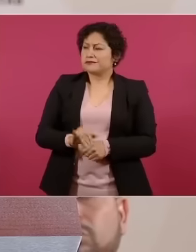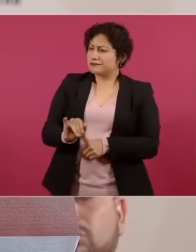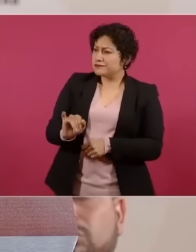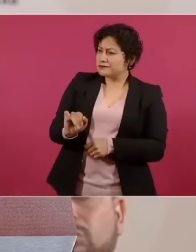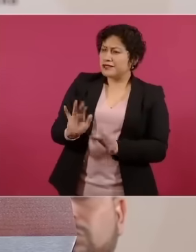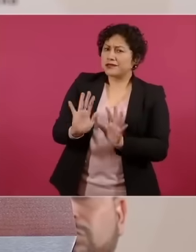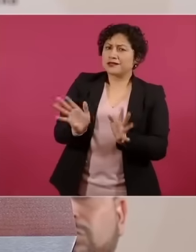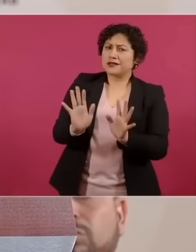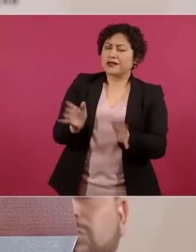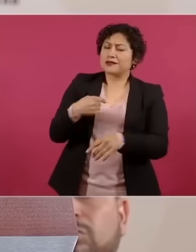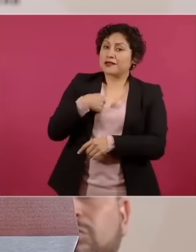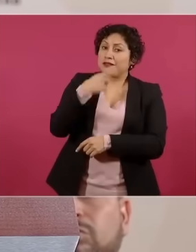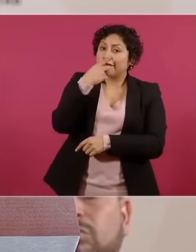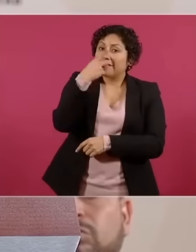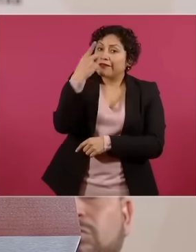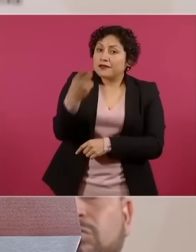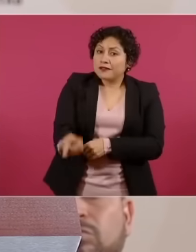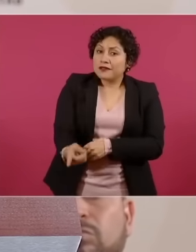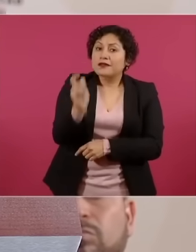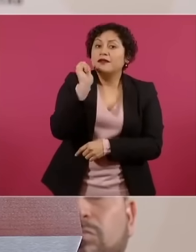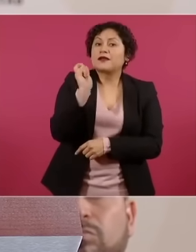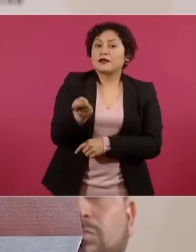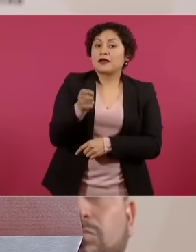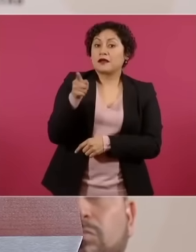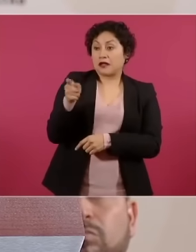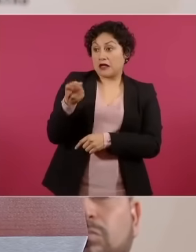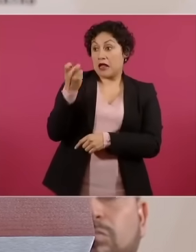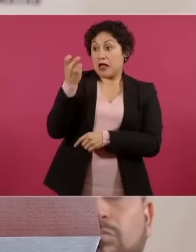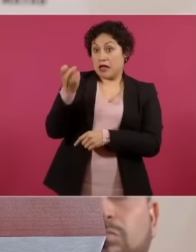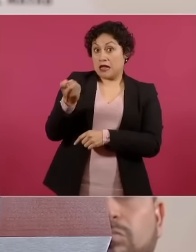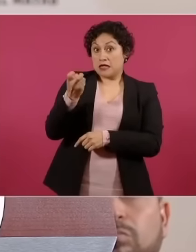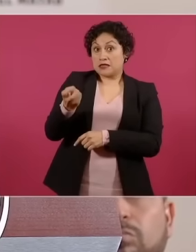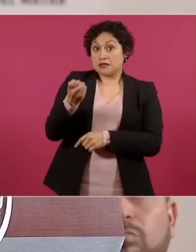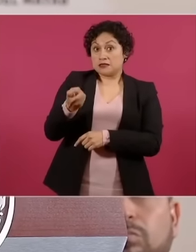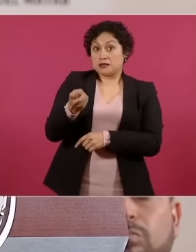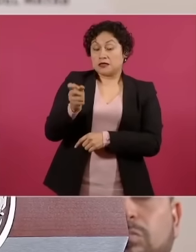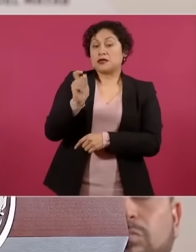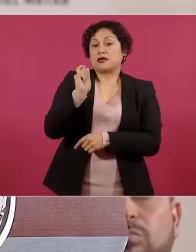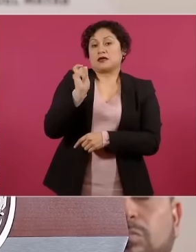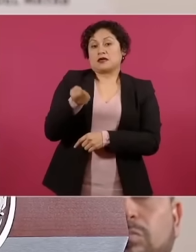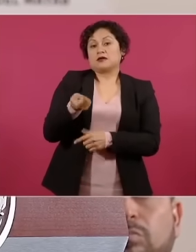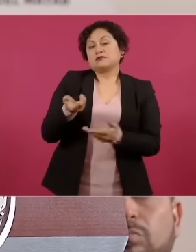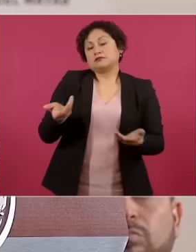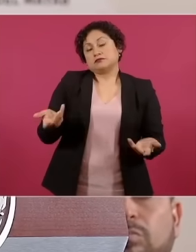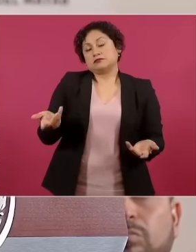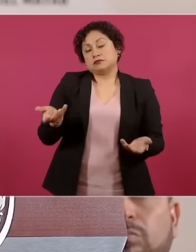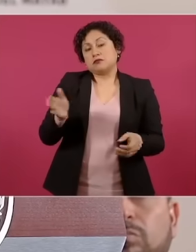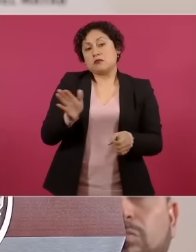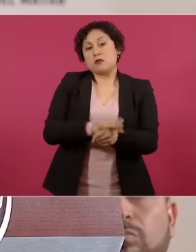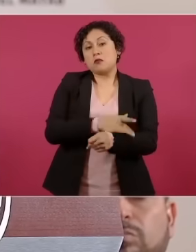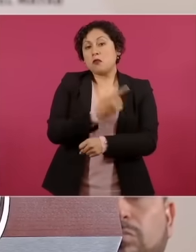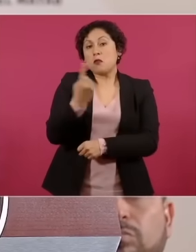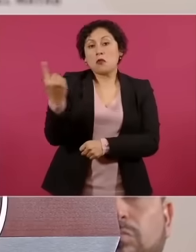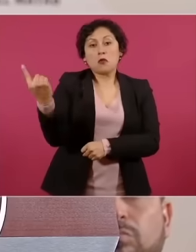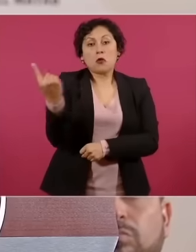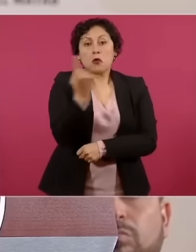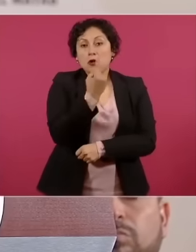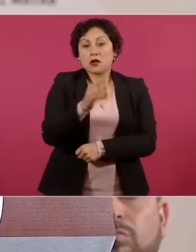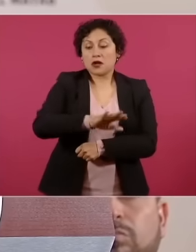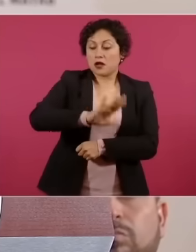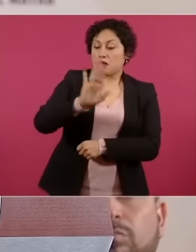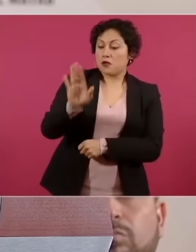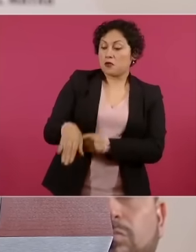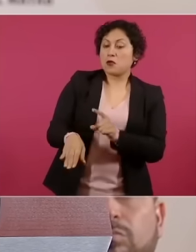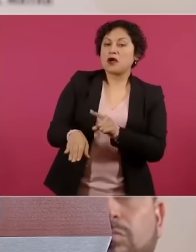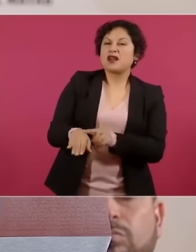si vemos, vamos a eso, yo te podría decir, bueno, la principal causa de muerte de nuestro país son los